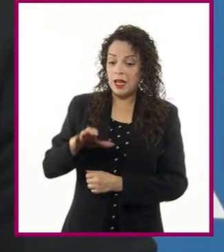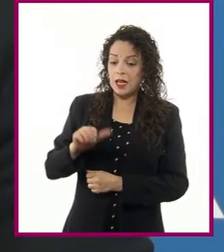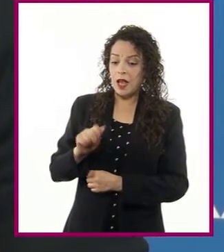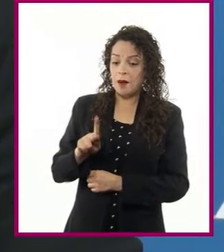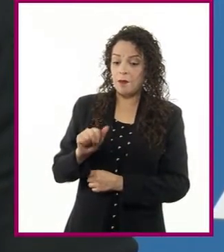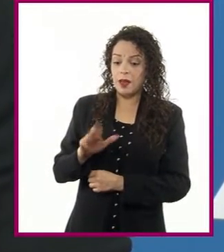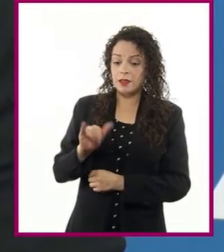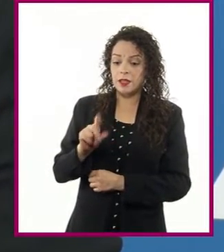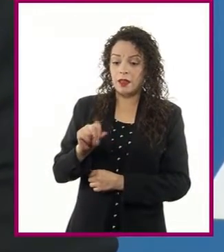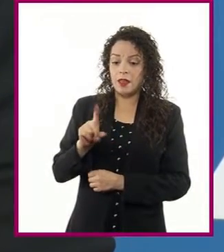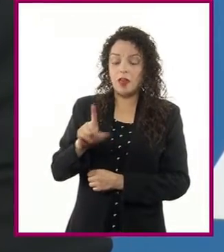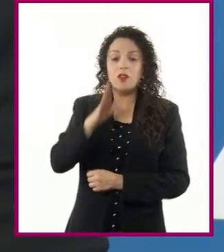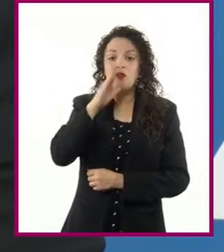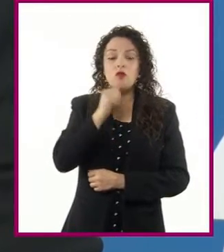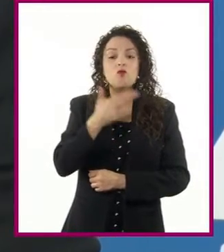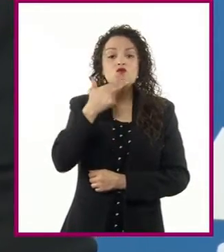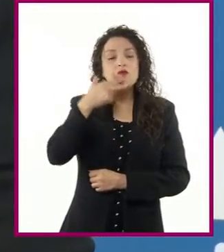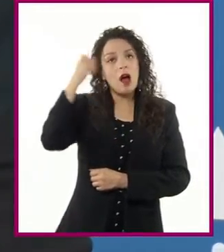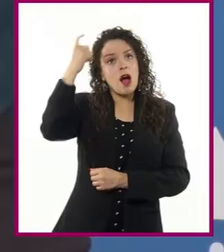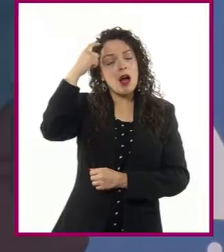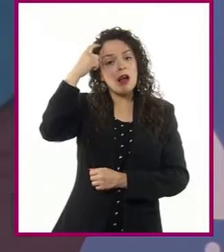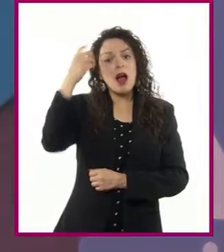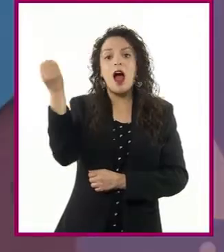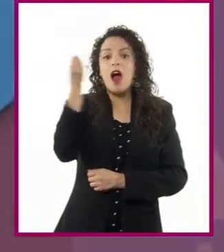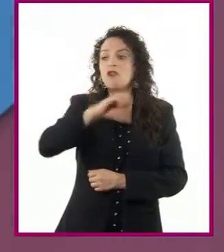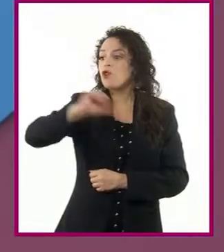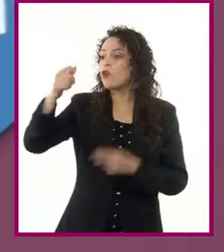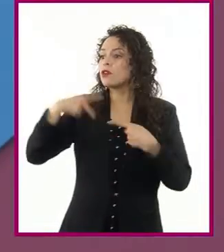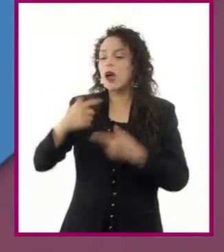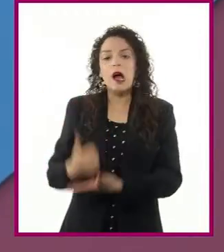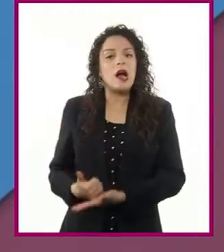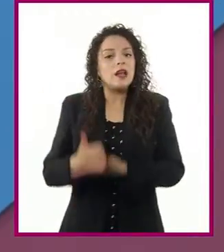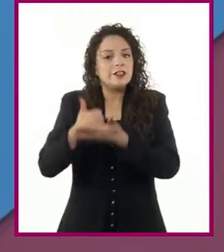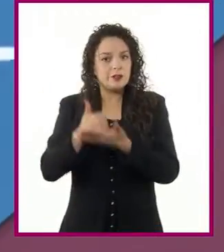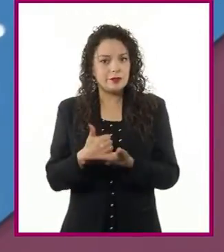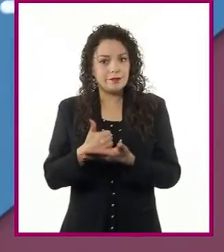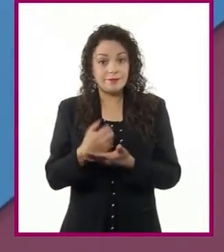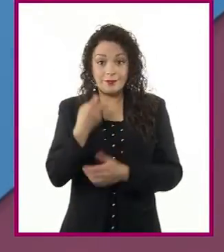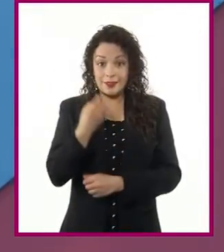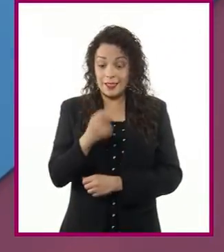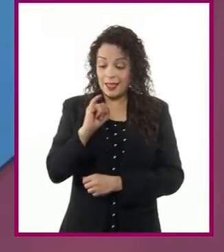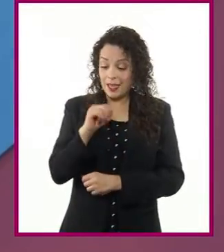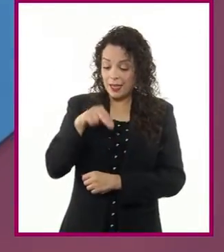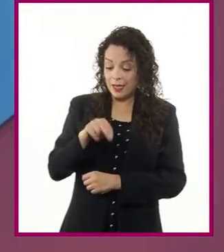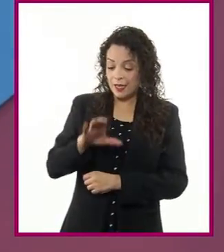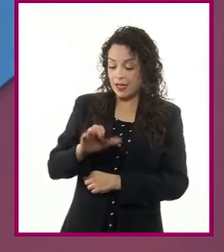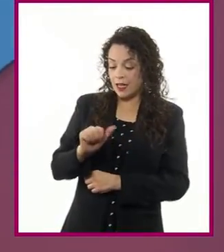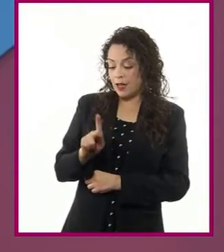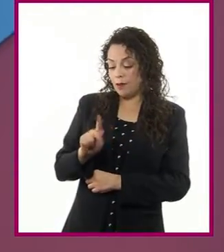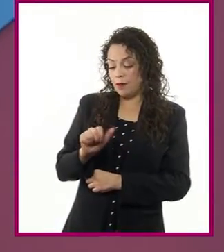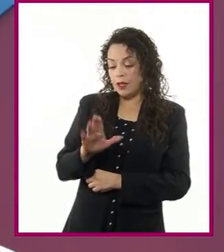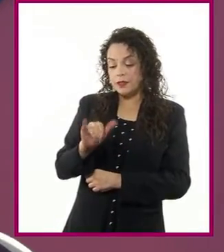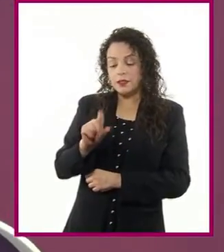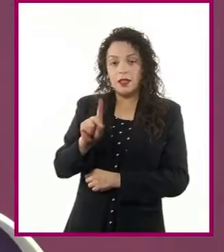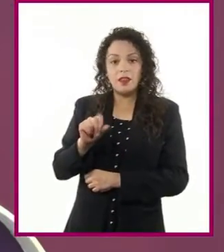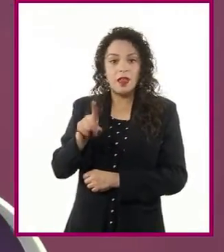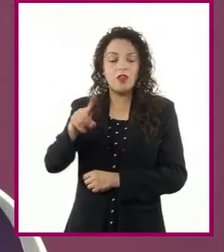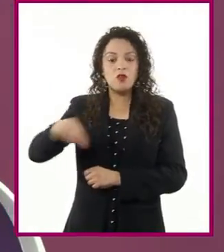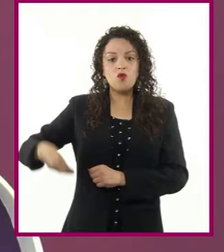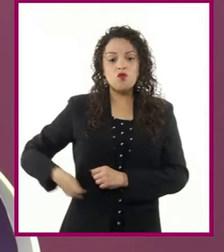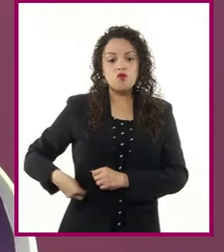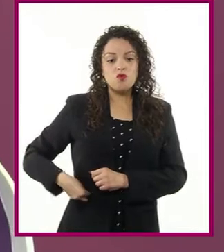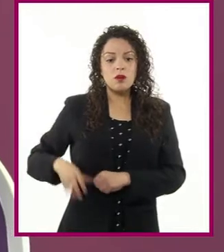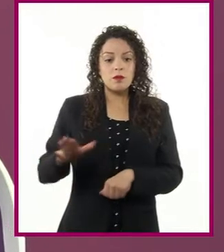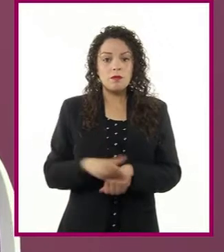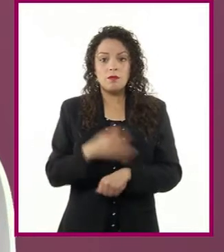de su inteligencia sin la guía de otro. Esta incapacidad es culpable porque su causa no reside en la